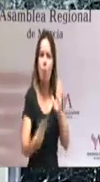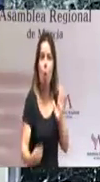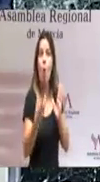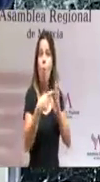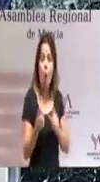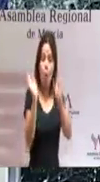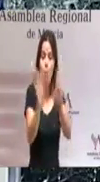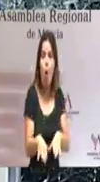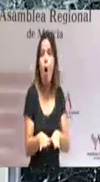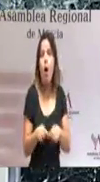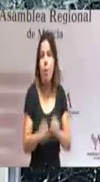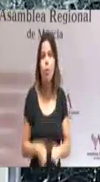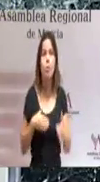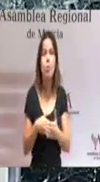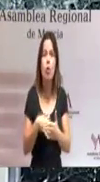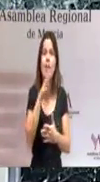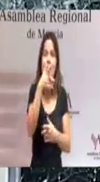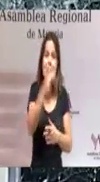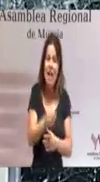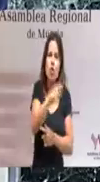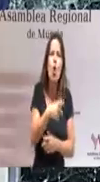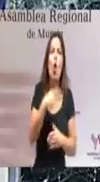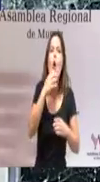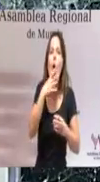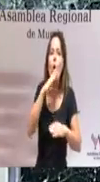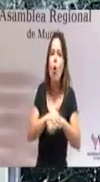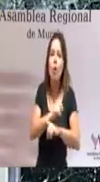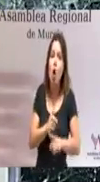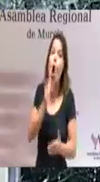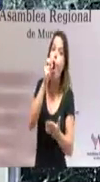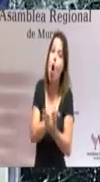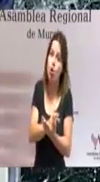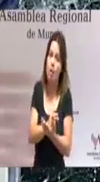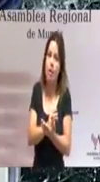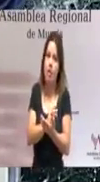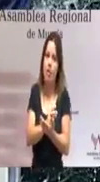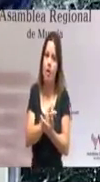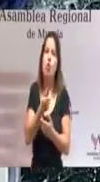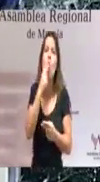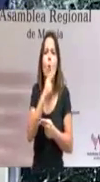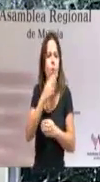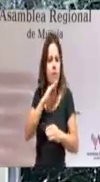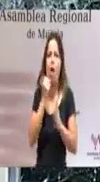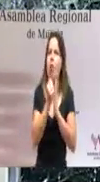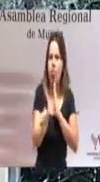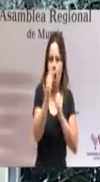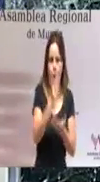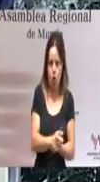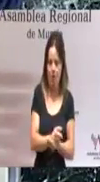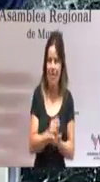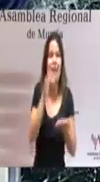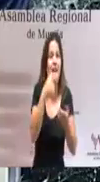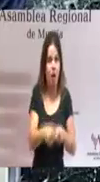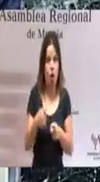tumbaron ustedes, y además incumplió usted su palabra nuevamente e incumplió su compromiso. Hechos